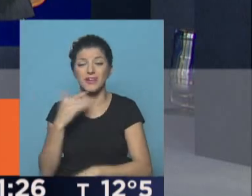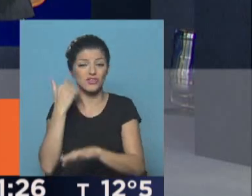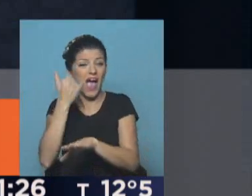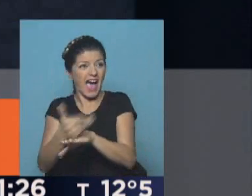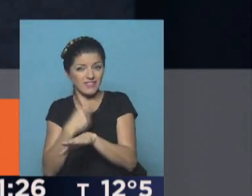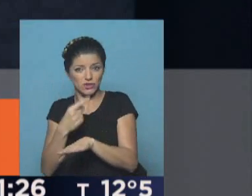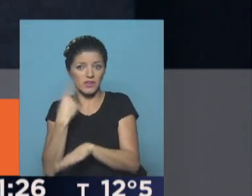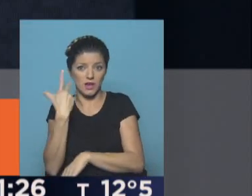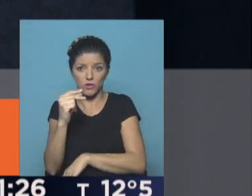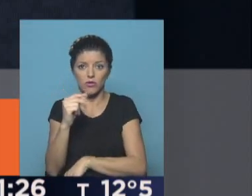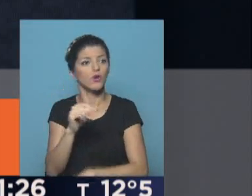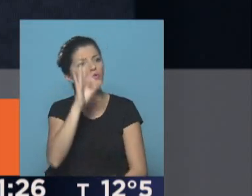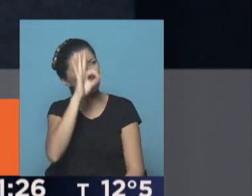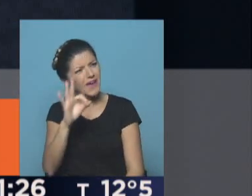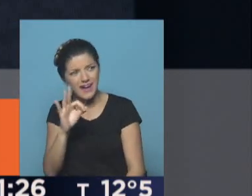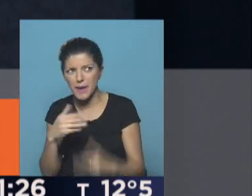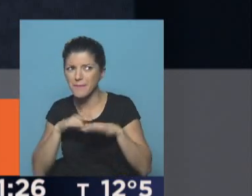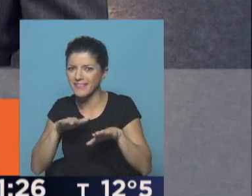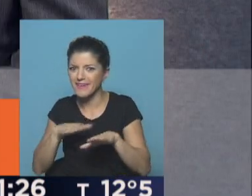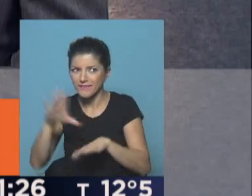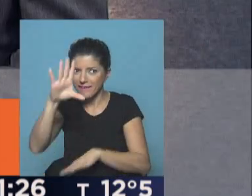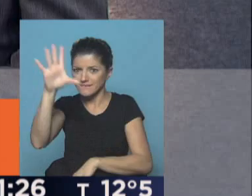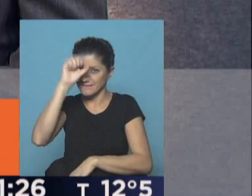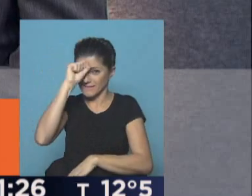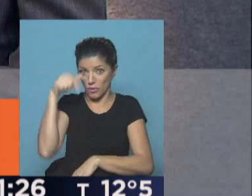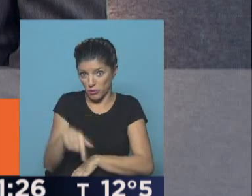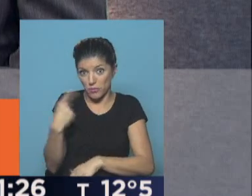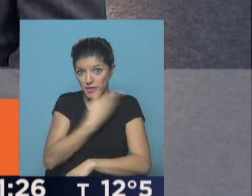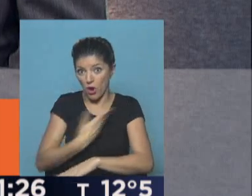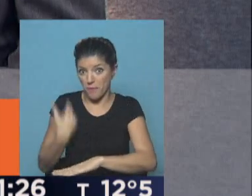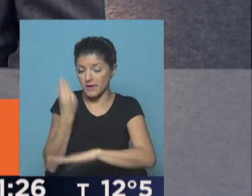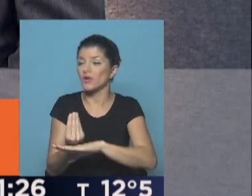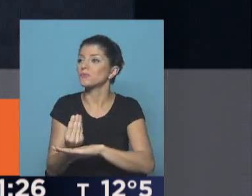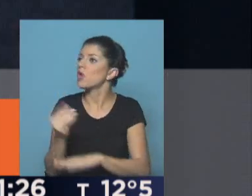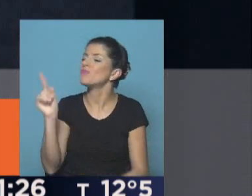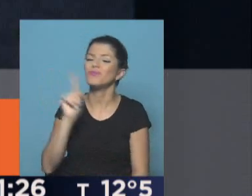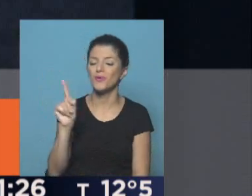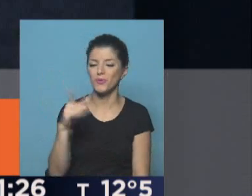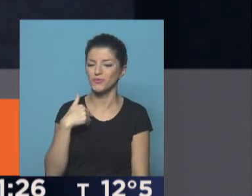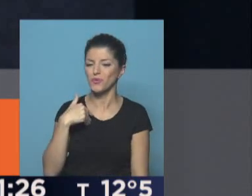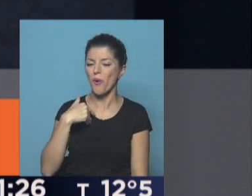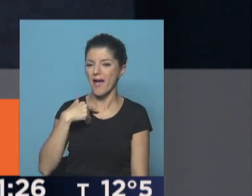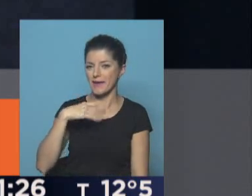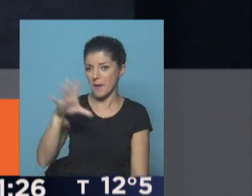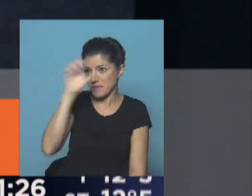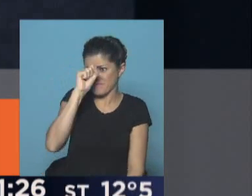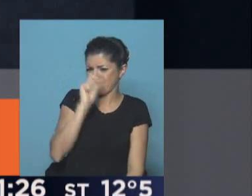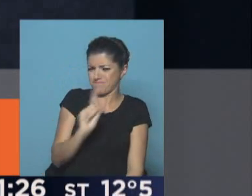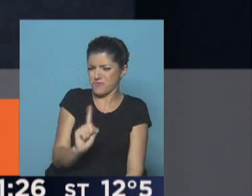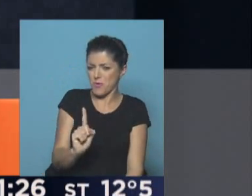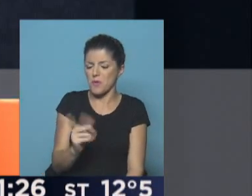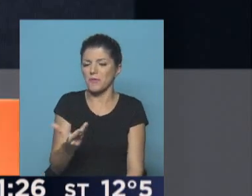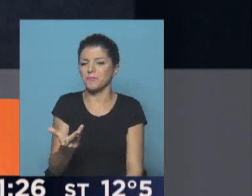a gobernador nunca se arrepintió eso no al contrario podría ser gobernador bien no no pero no me arrepiento porque primero me llama la atención la